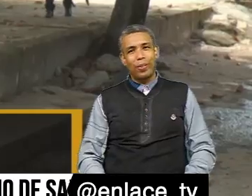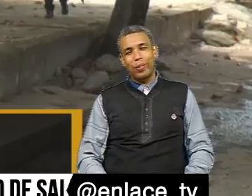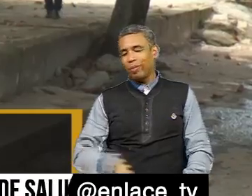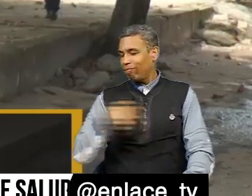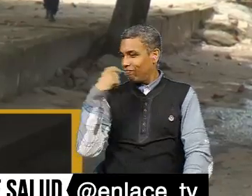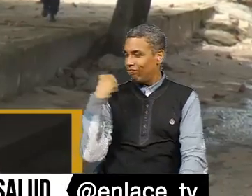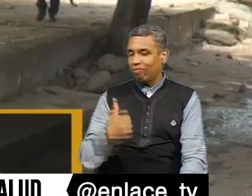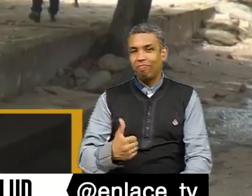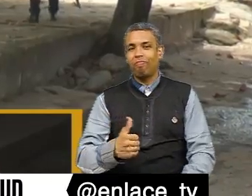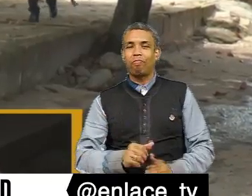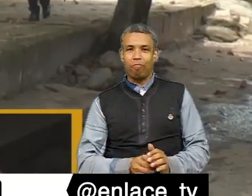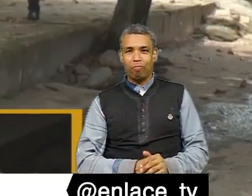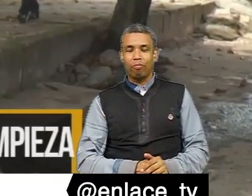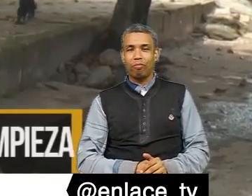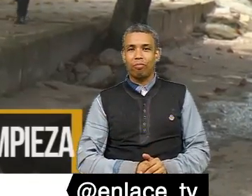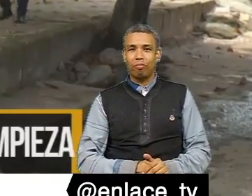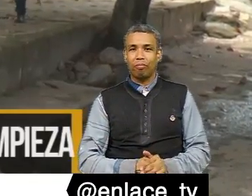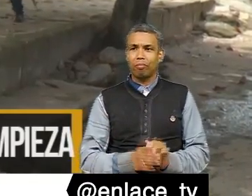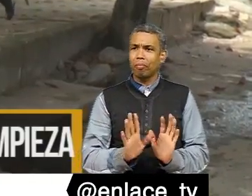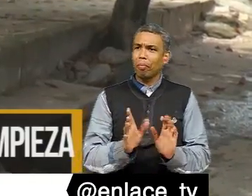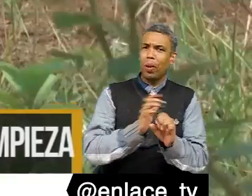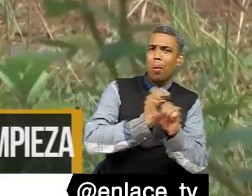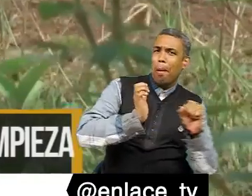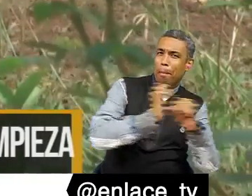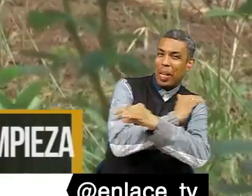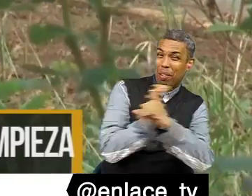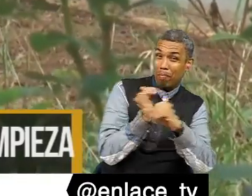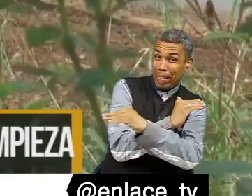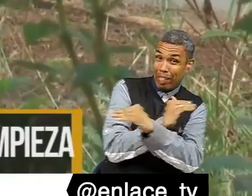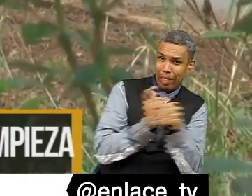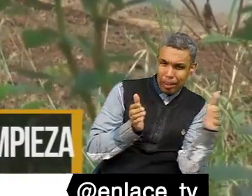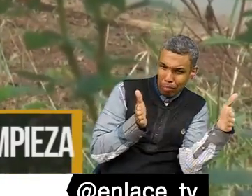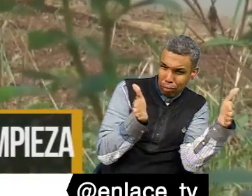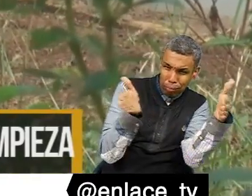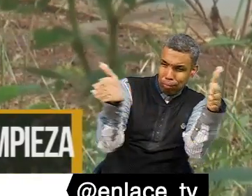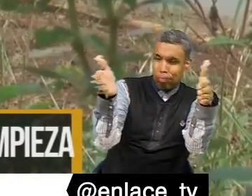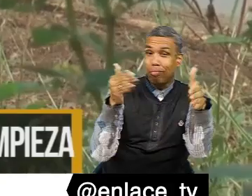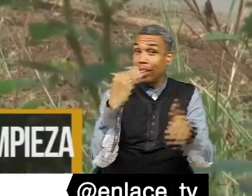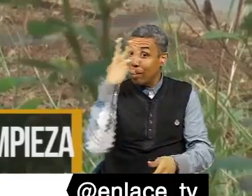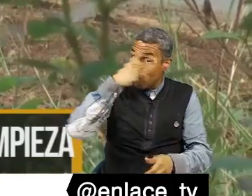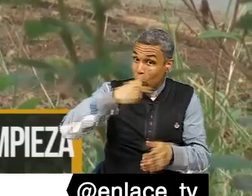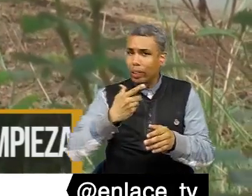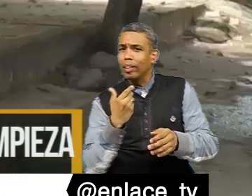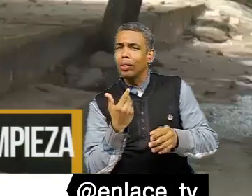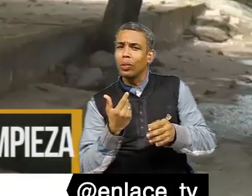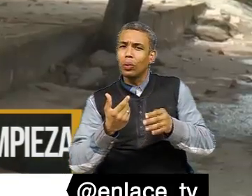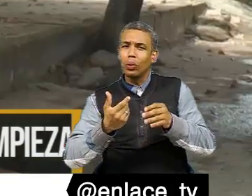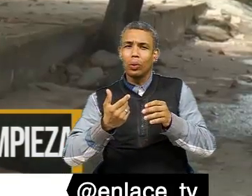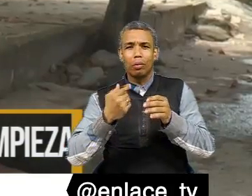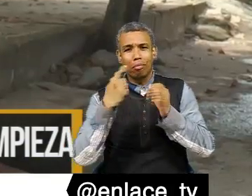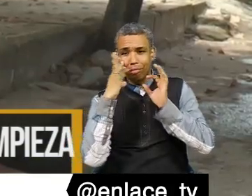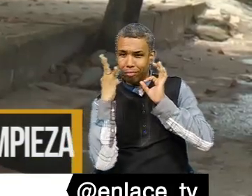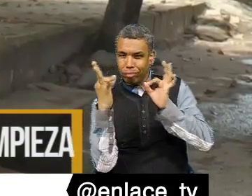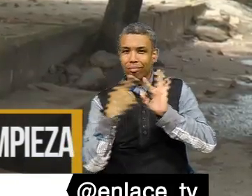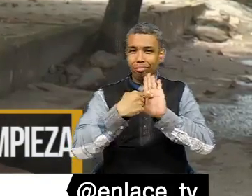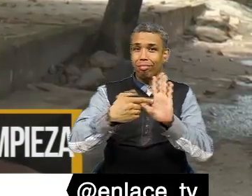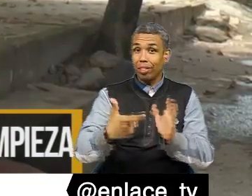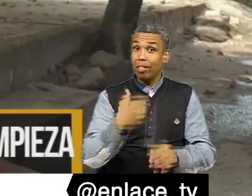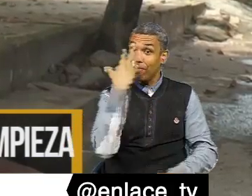saber que esta avenida va a ser una de las mejores avenidas de Barranca Bermeja, para que esta ciudad tenga una